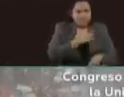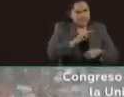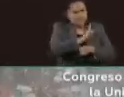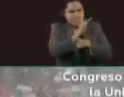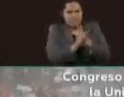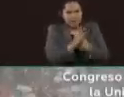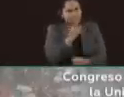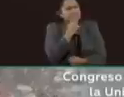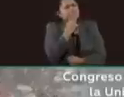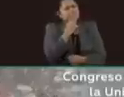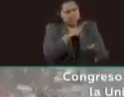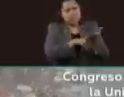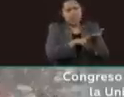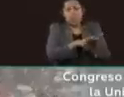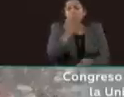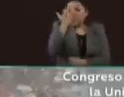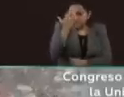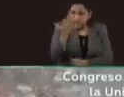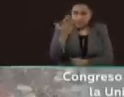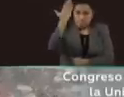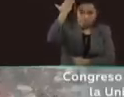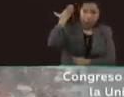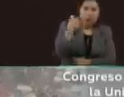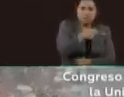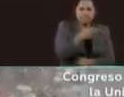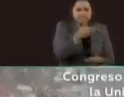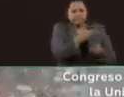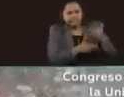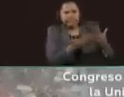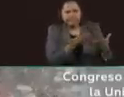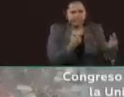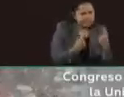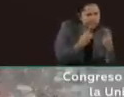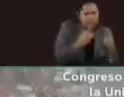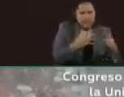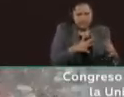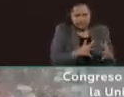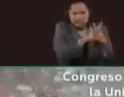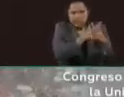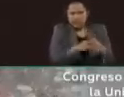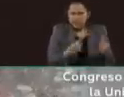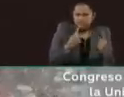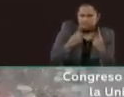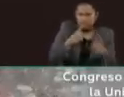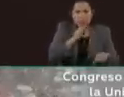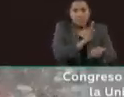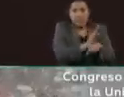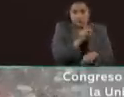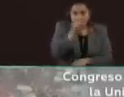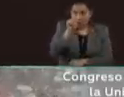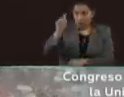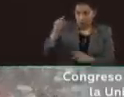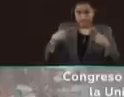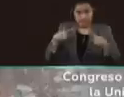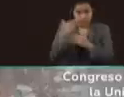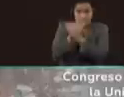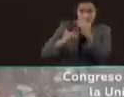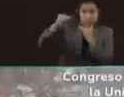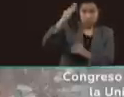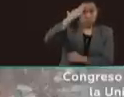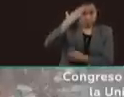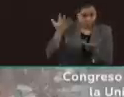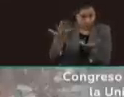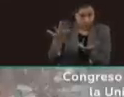historia no han sido protagonizadas por los poderosos, sino por el pueblo mismo. Fue el pueblo el que impidió el intento de reconquista